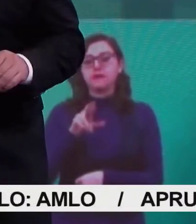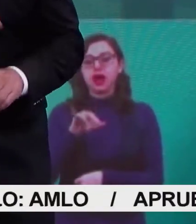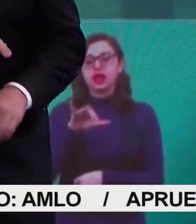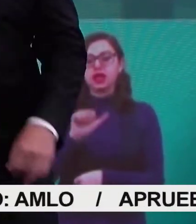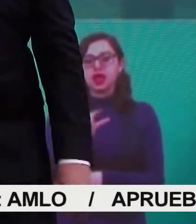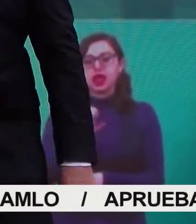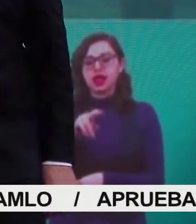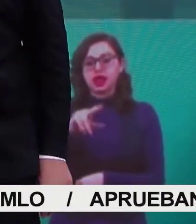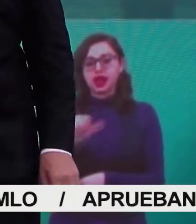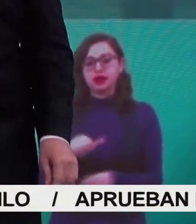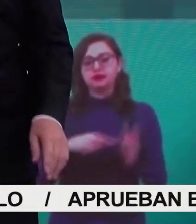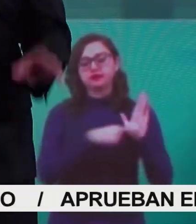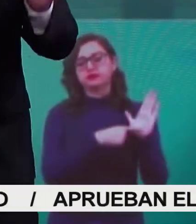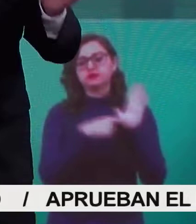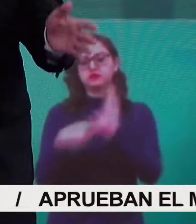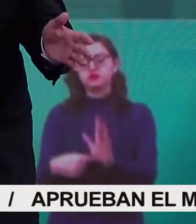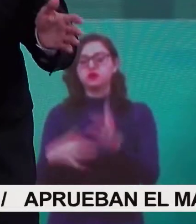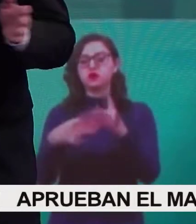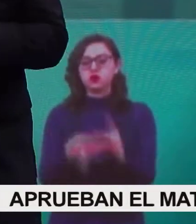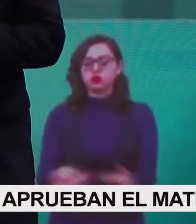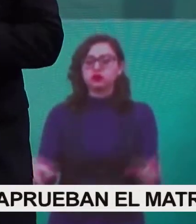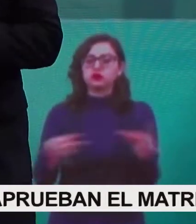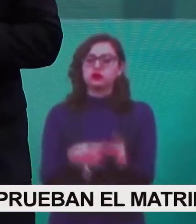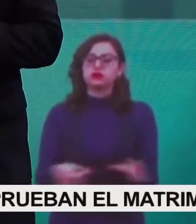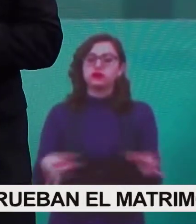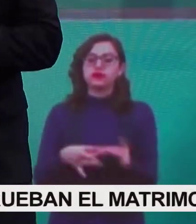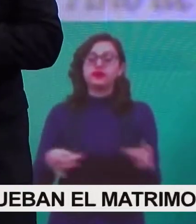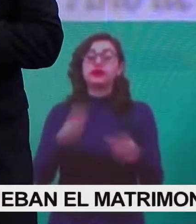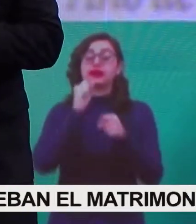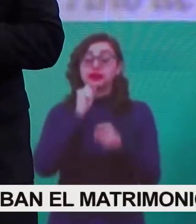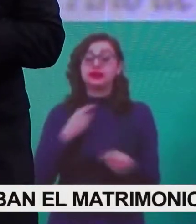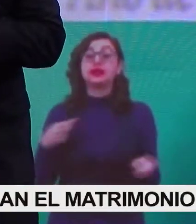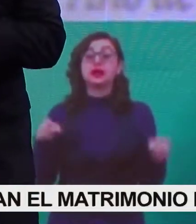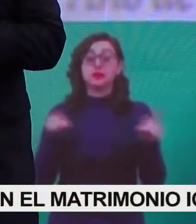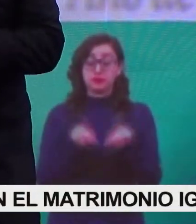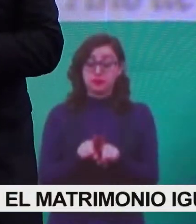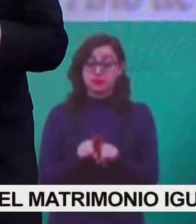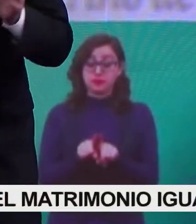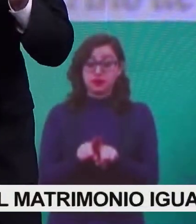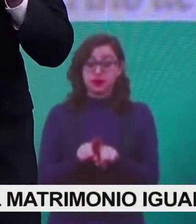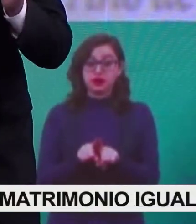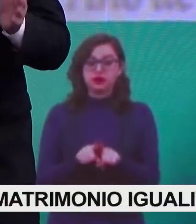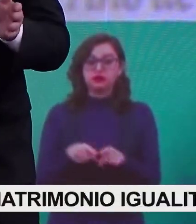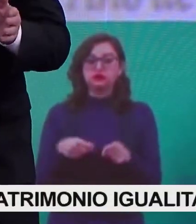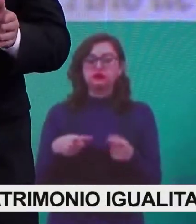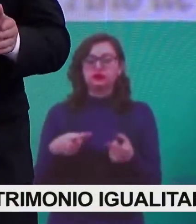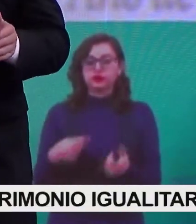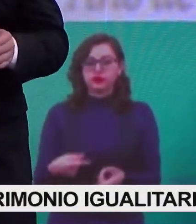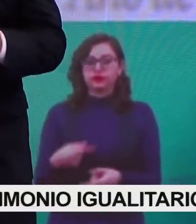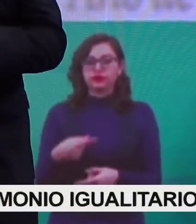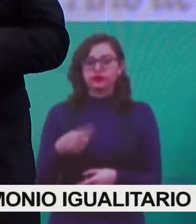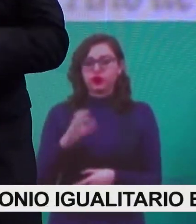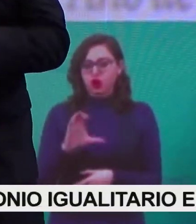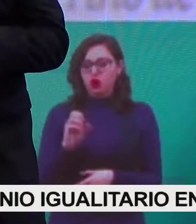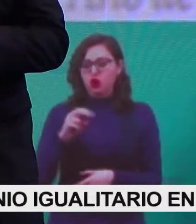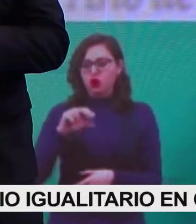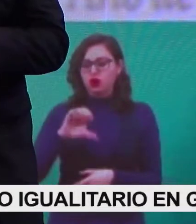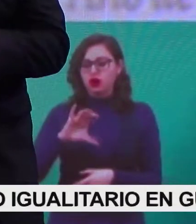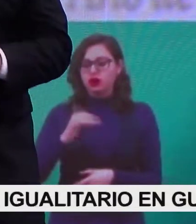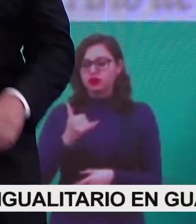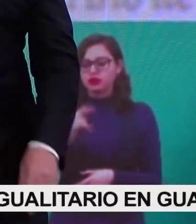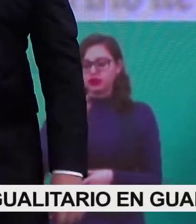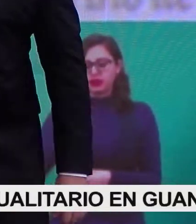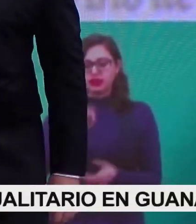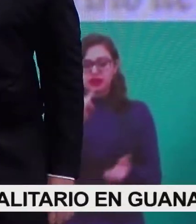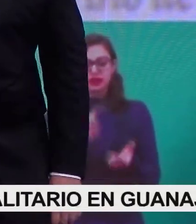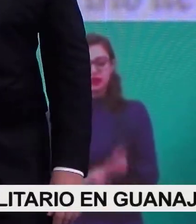decir lo que quiso decir. Me explico. Tedros Adhanom Guebreyesus, el doctor que preside la Organización Mundial